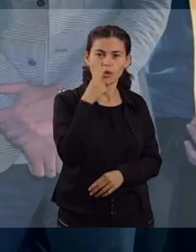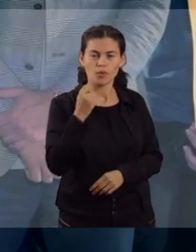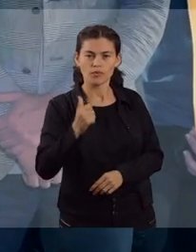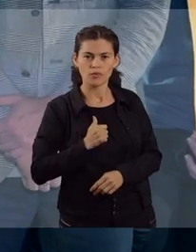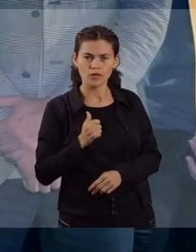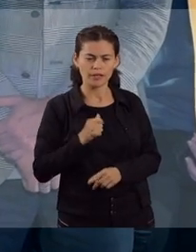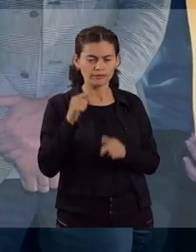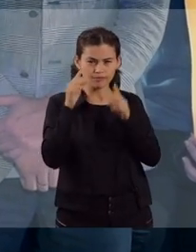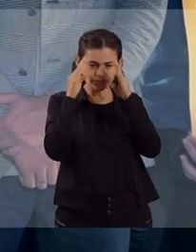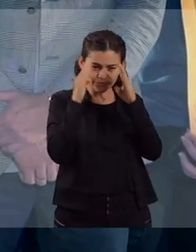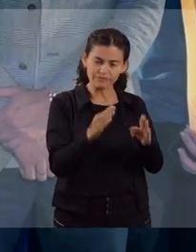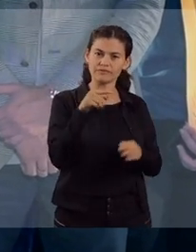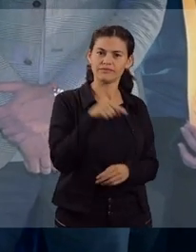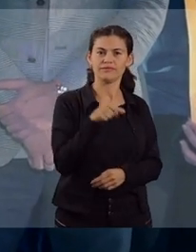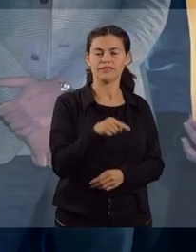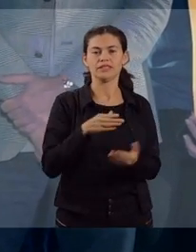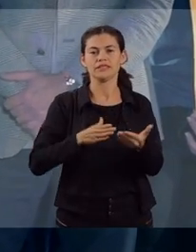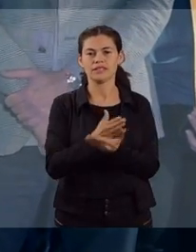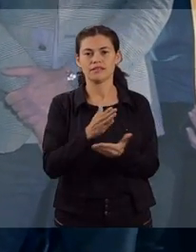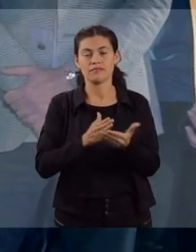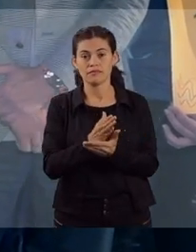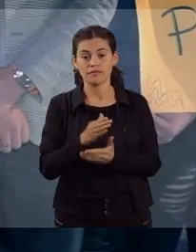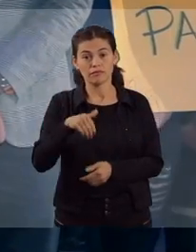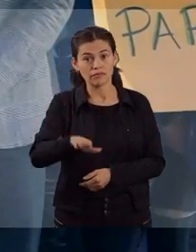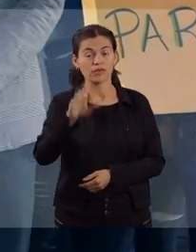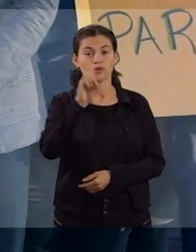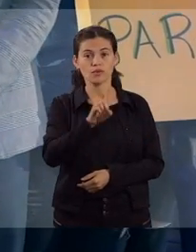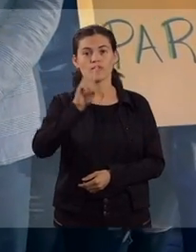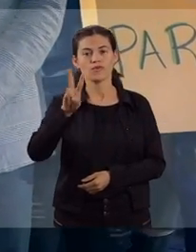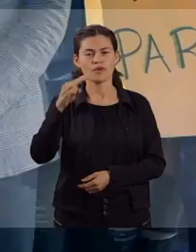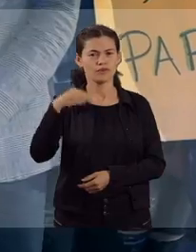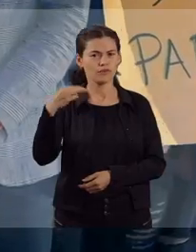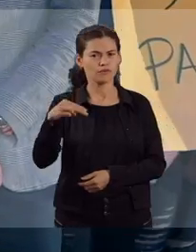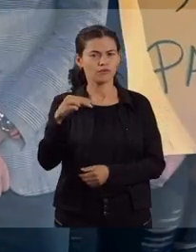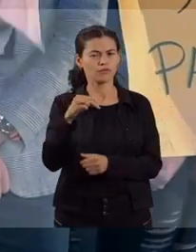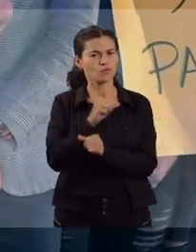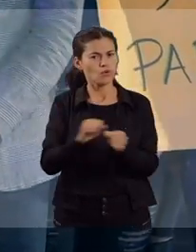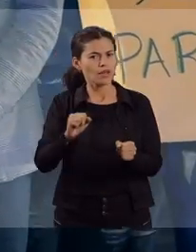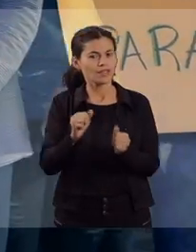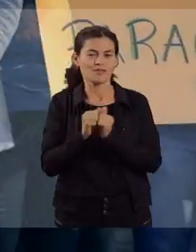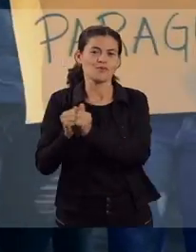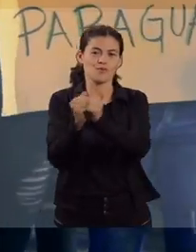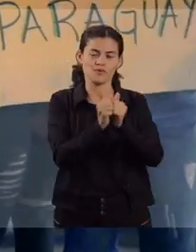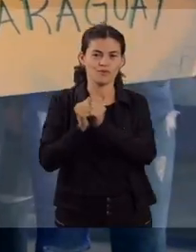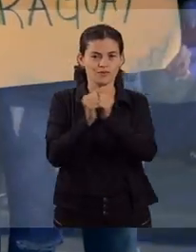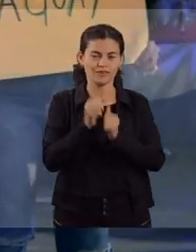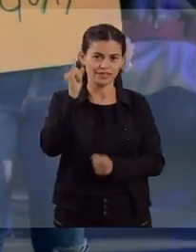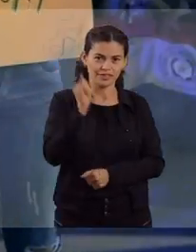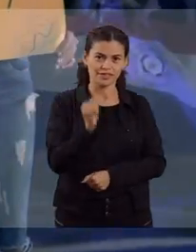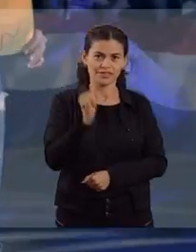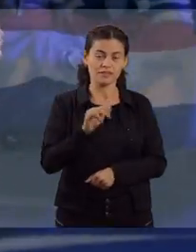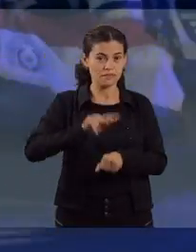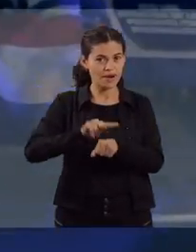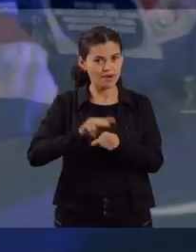brújula para esta nueva Teletón. Por eso, este 1 y 2 de noviembre, si estamos juntos, ¡sí podemos! ¡Vamos,